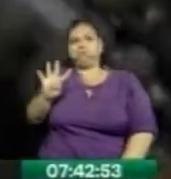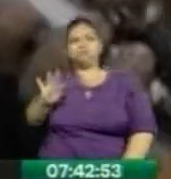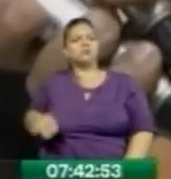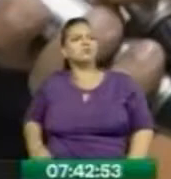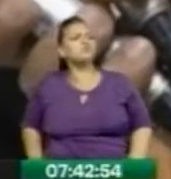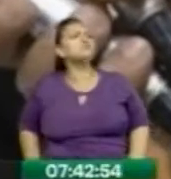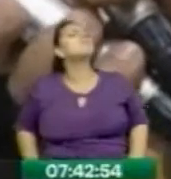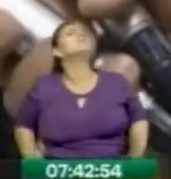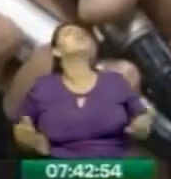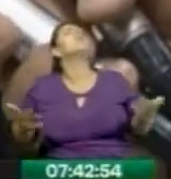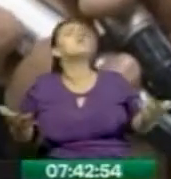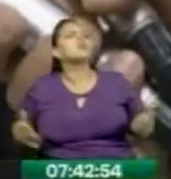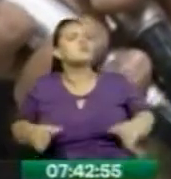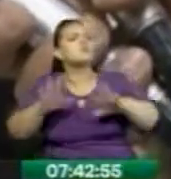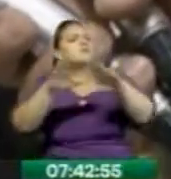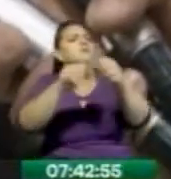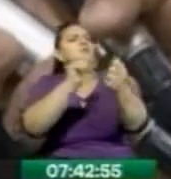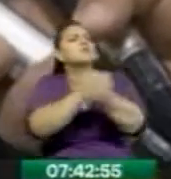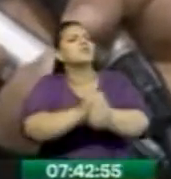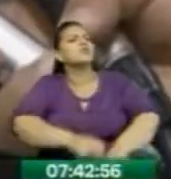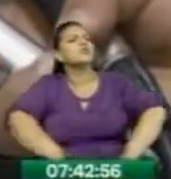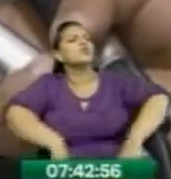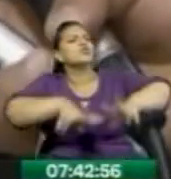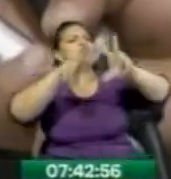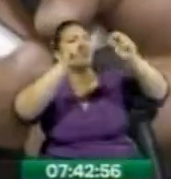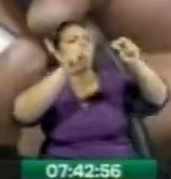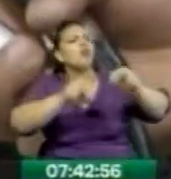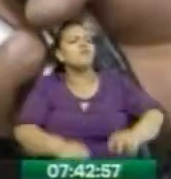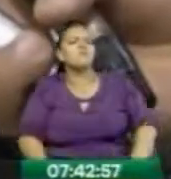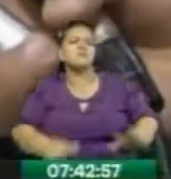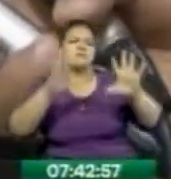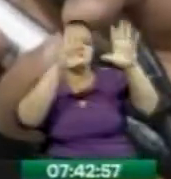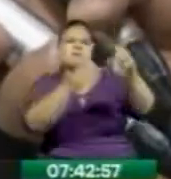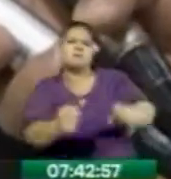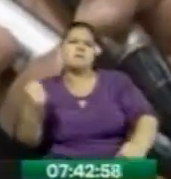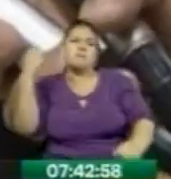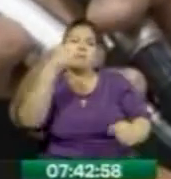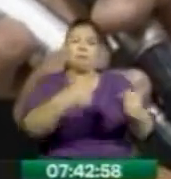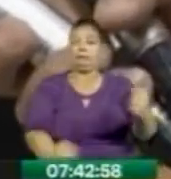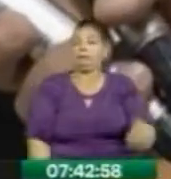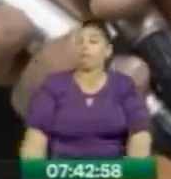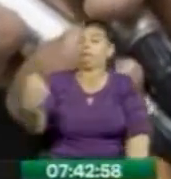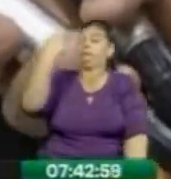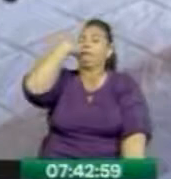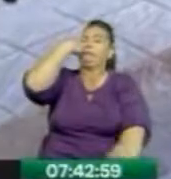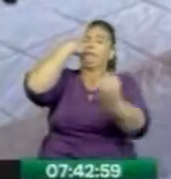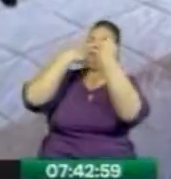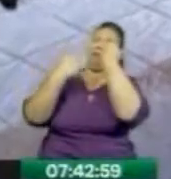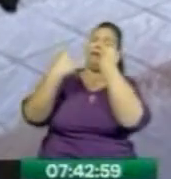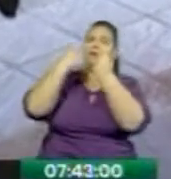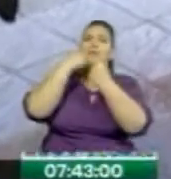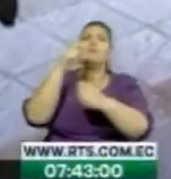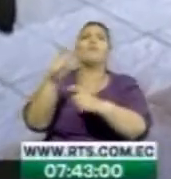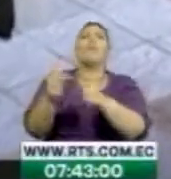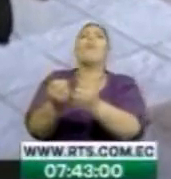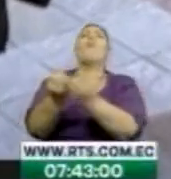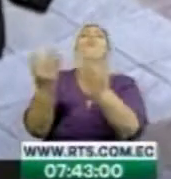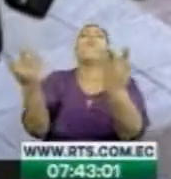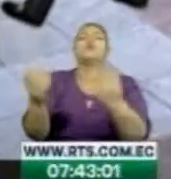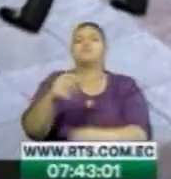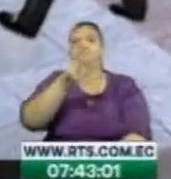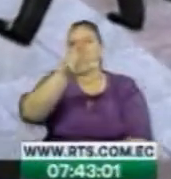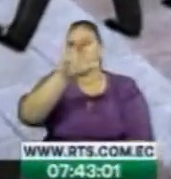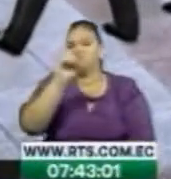En ese sentido, nosotros fuimos agredidos de parte de los señores, no, aproximadamente de unas 30 o